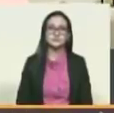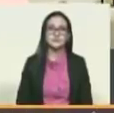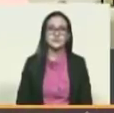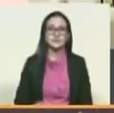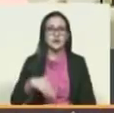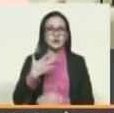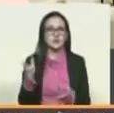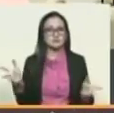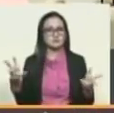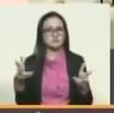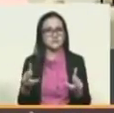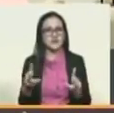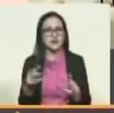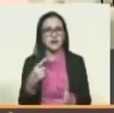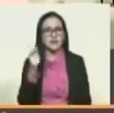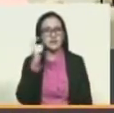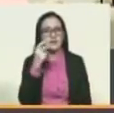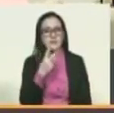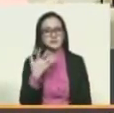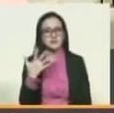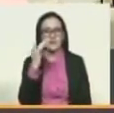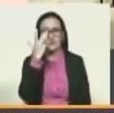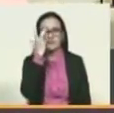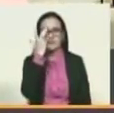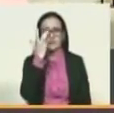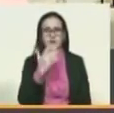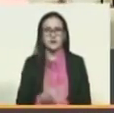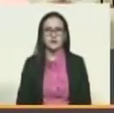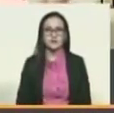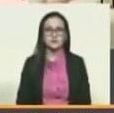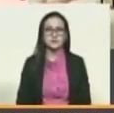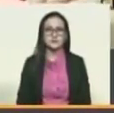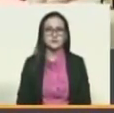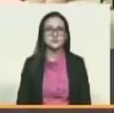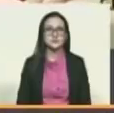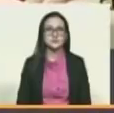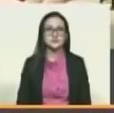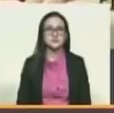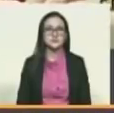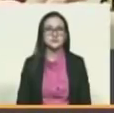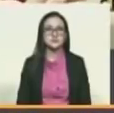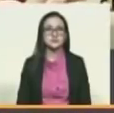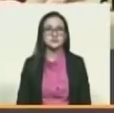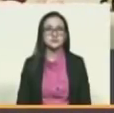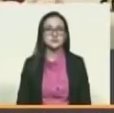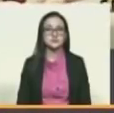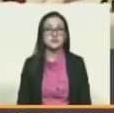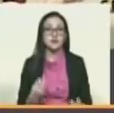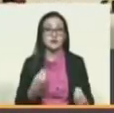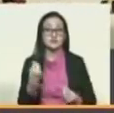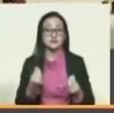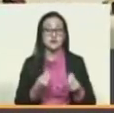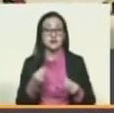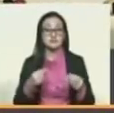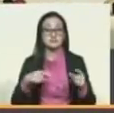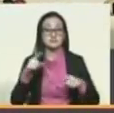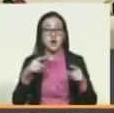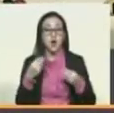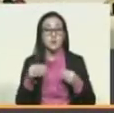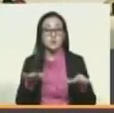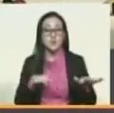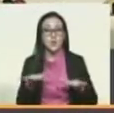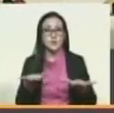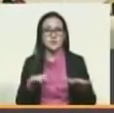cierra el día 25 de febrero. Una vez que se cierre, haremos el balance de cómo quedaron los